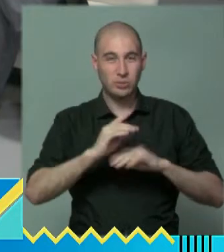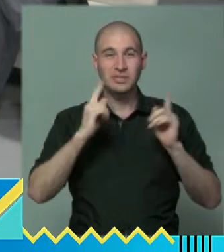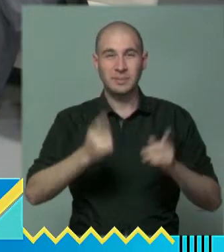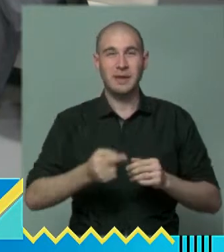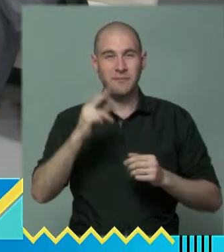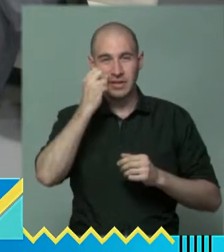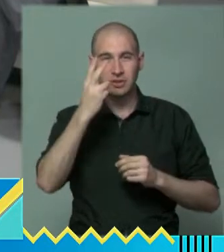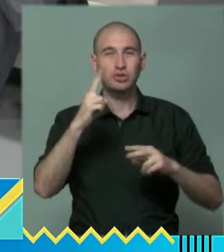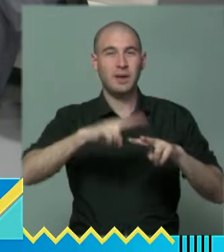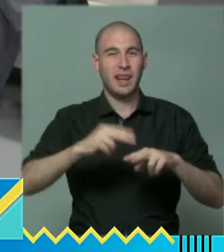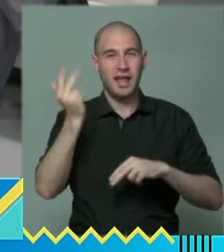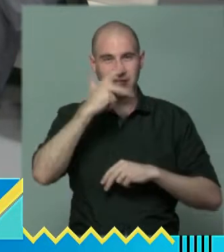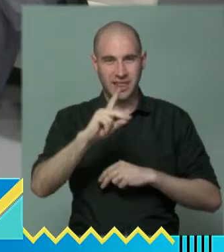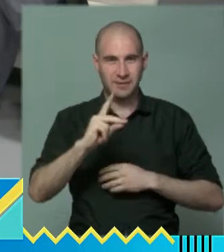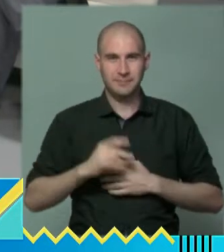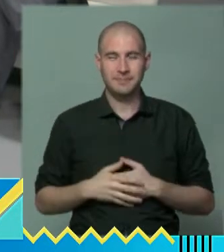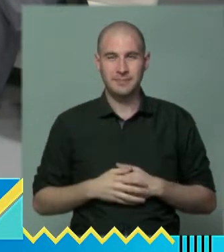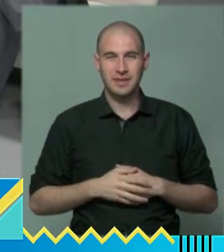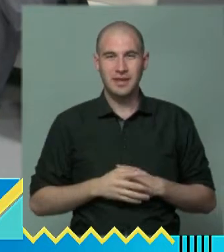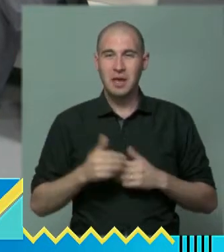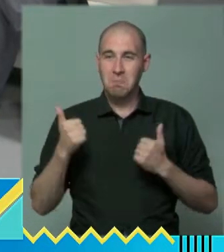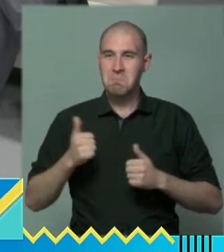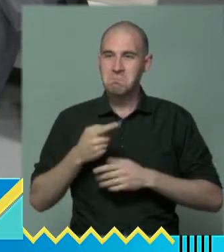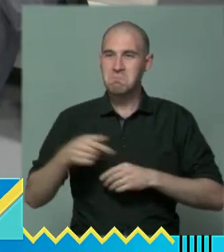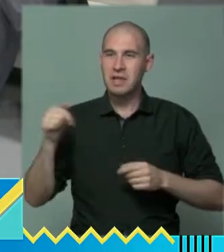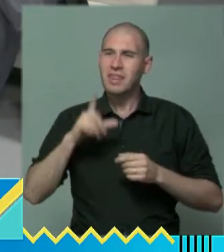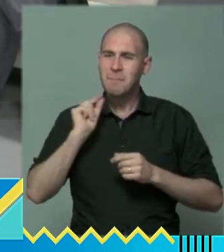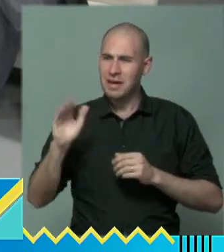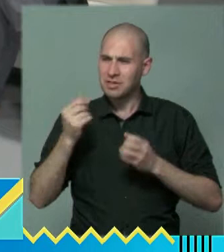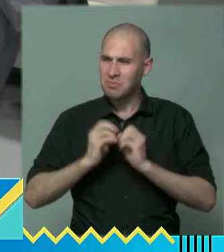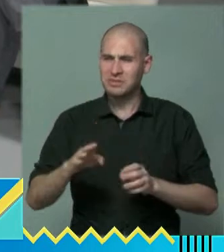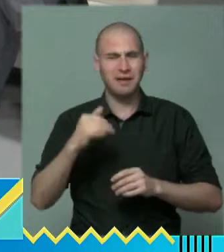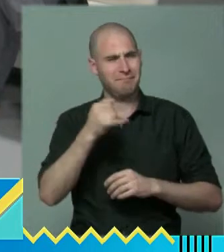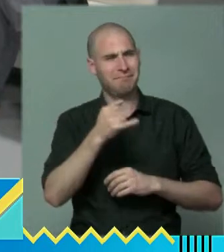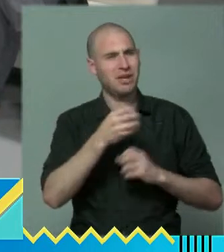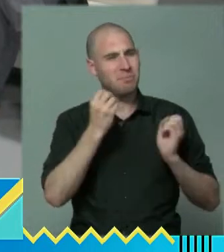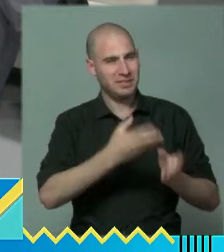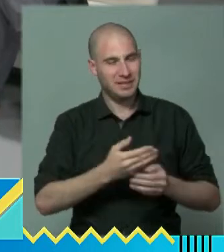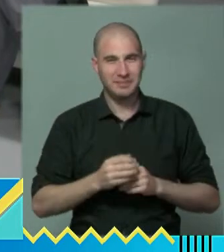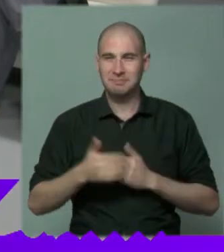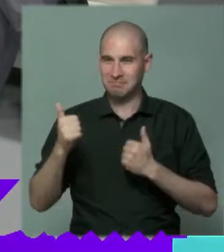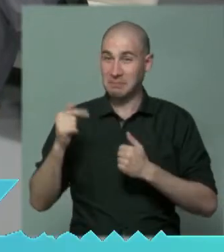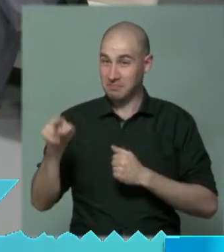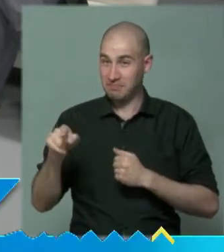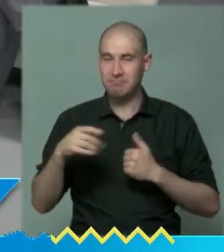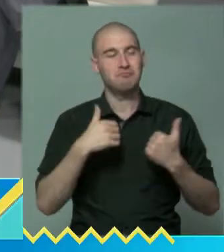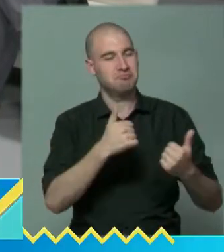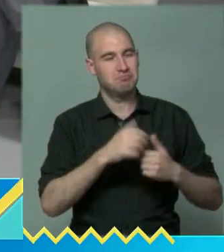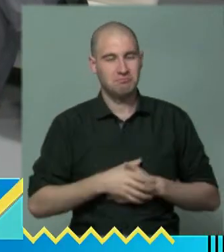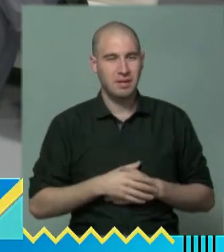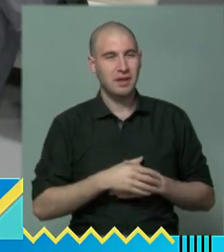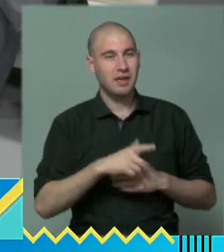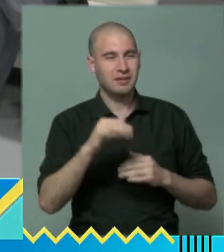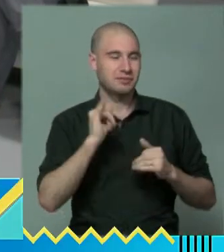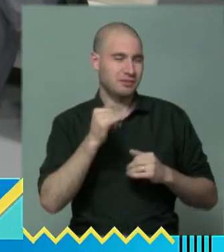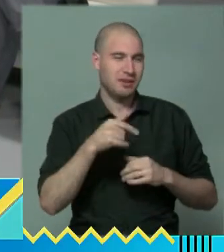por el 22 en Supercanal HD. Qué bueno empezar la semana un martes. Sí, ¿no? La verdad que sí. ¿Cómo estás, Gastón? Bien, bien, Marcelo, ¿vos? Bien, todo bien. La verdad que